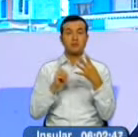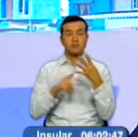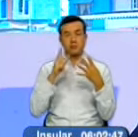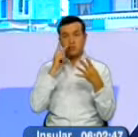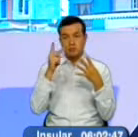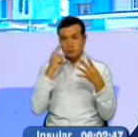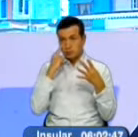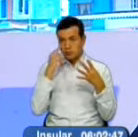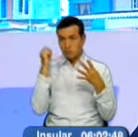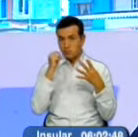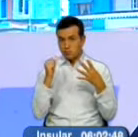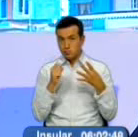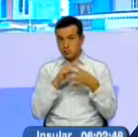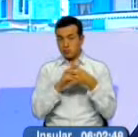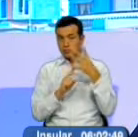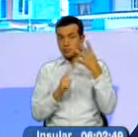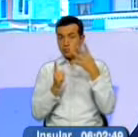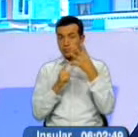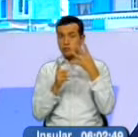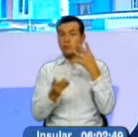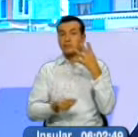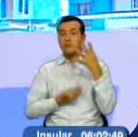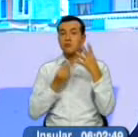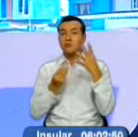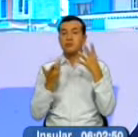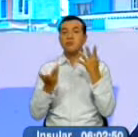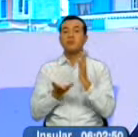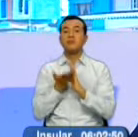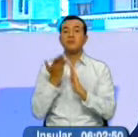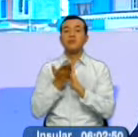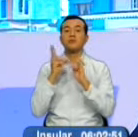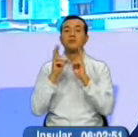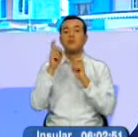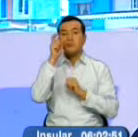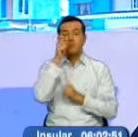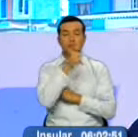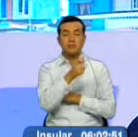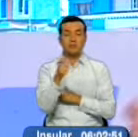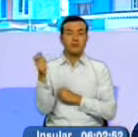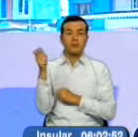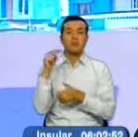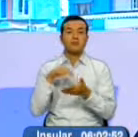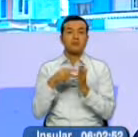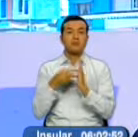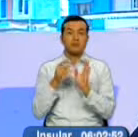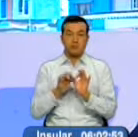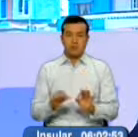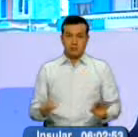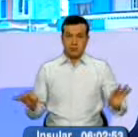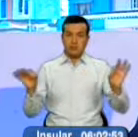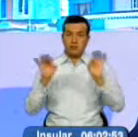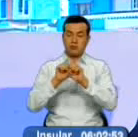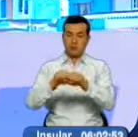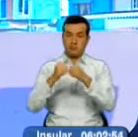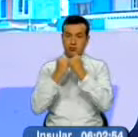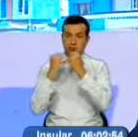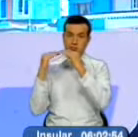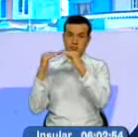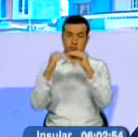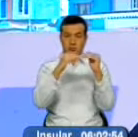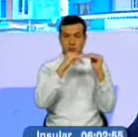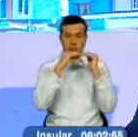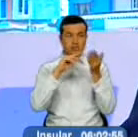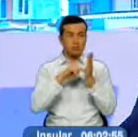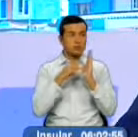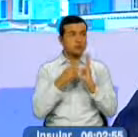encuentra en la evidencia y en la literatura, es la progresividad en materia fiscal. Esto es fundamental en una sociedad democrática, es decir,